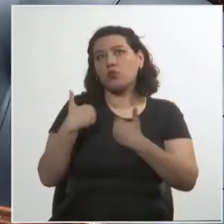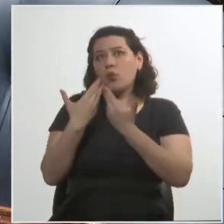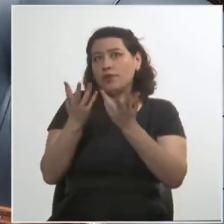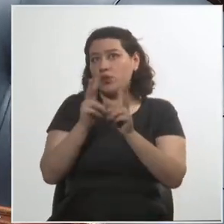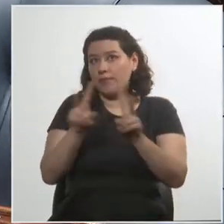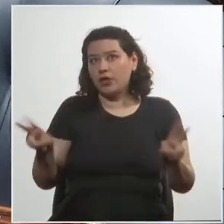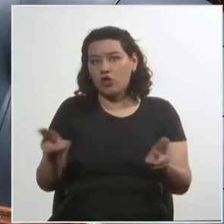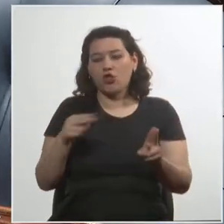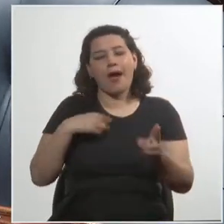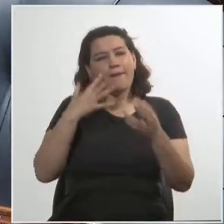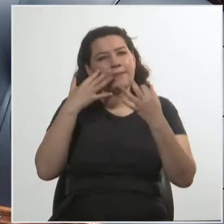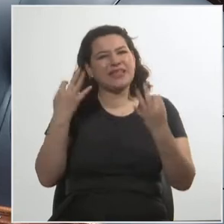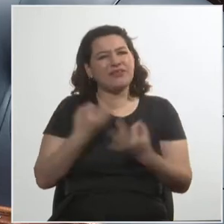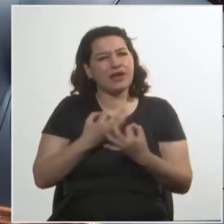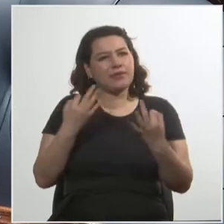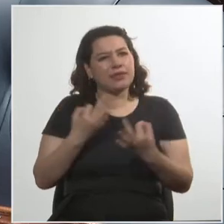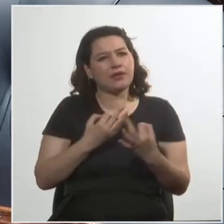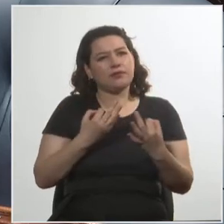período específicamente